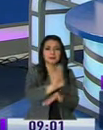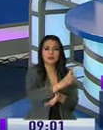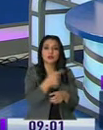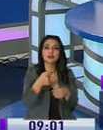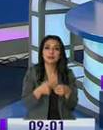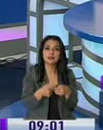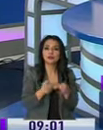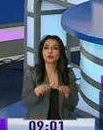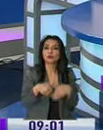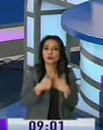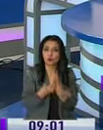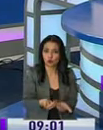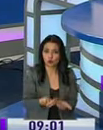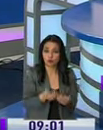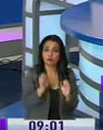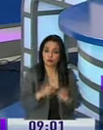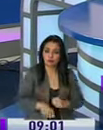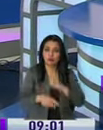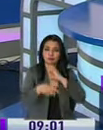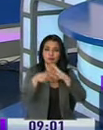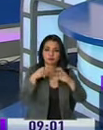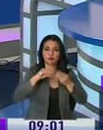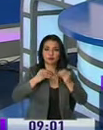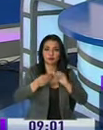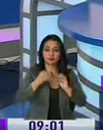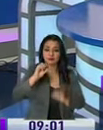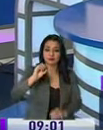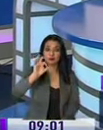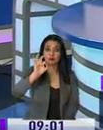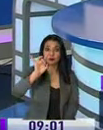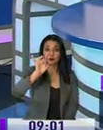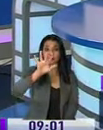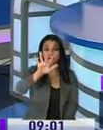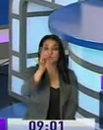ciudad, así que por favor, recuerde este número,